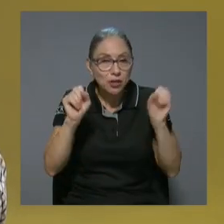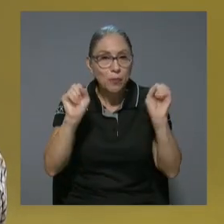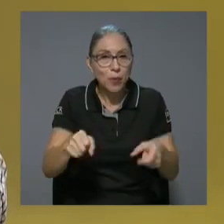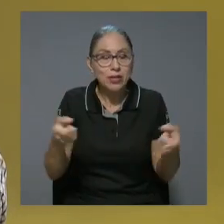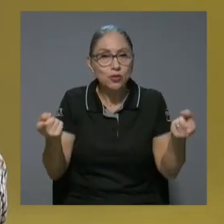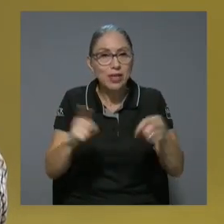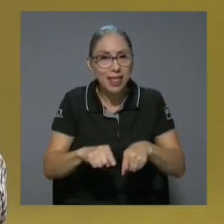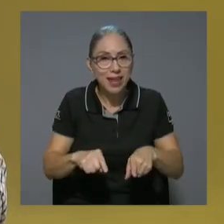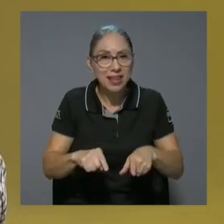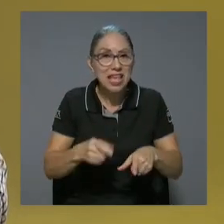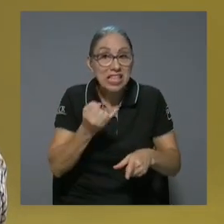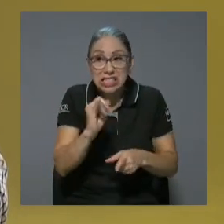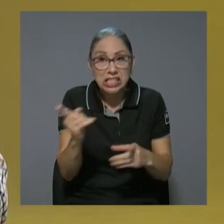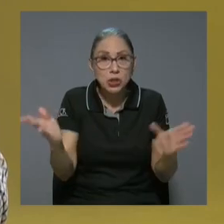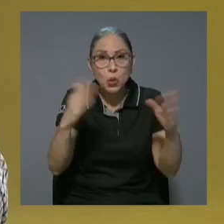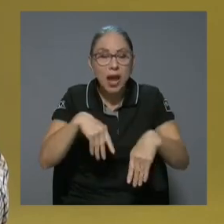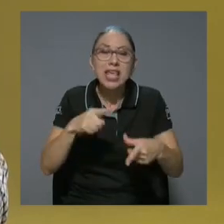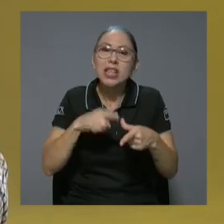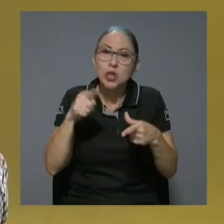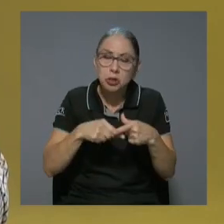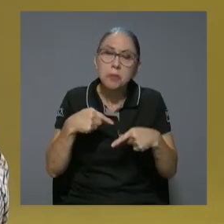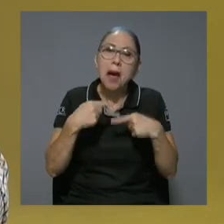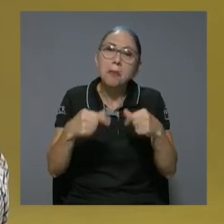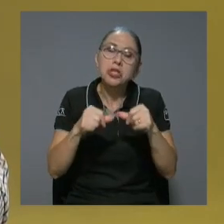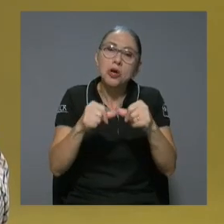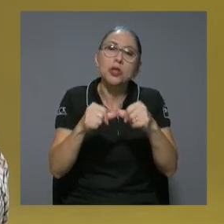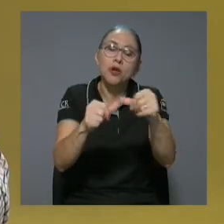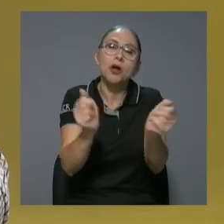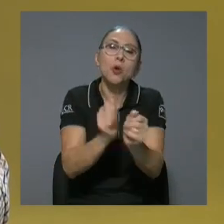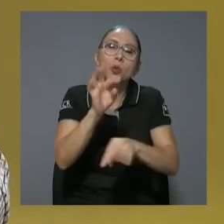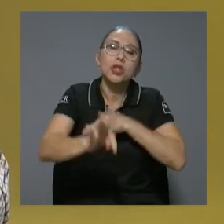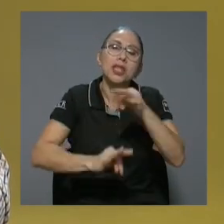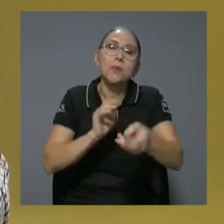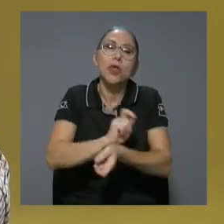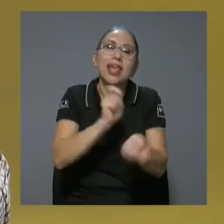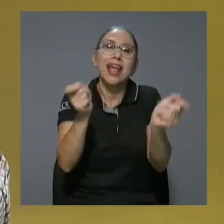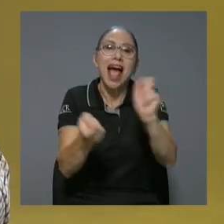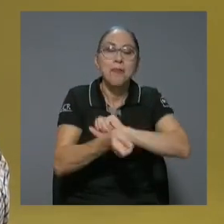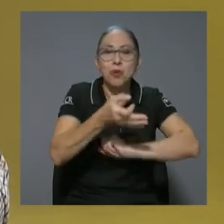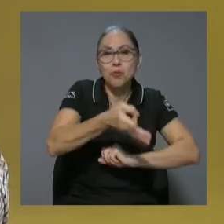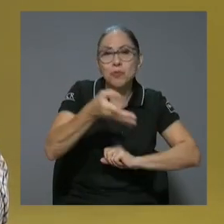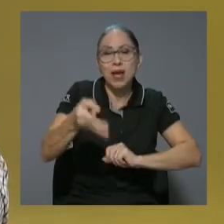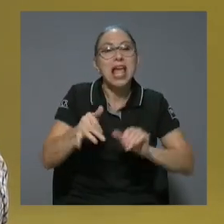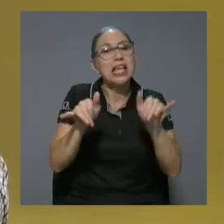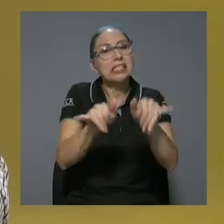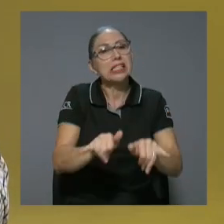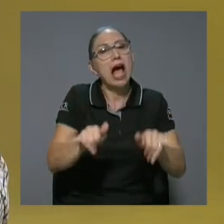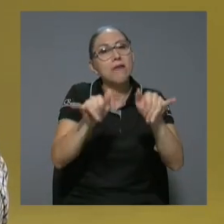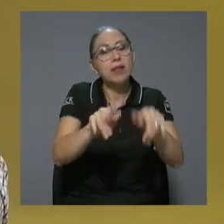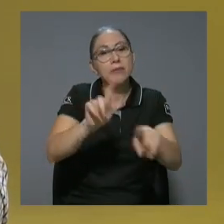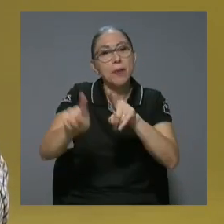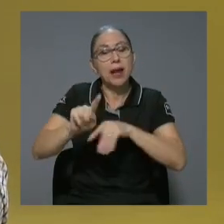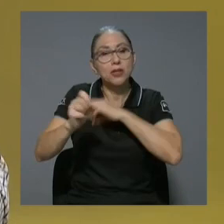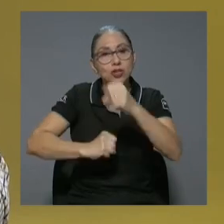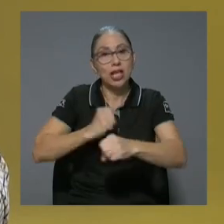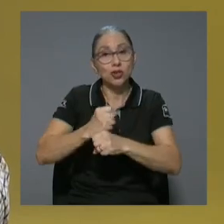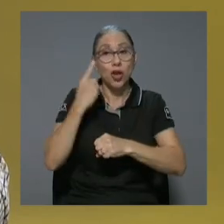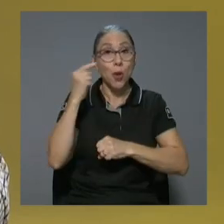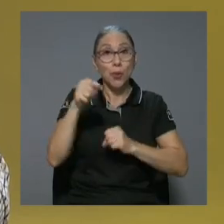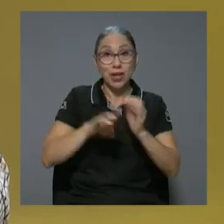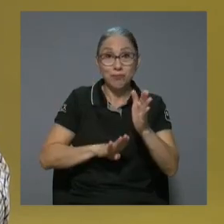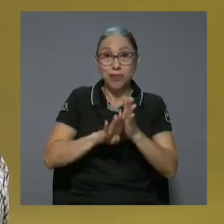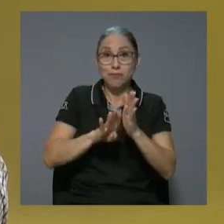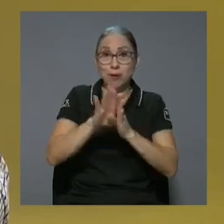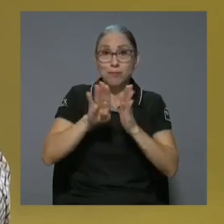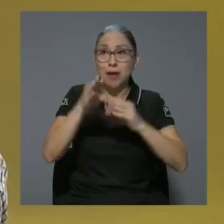suceder, vamos a seguir viendo un tipo de cambio muy estable durante varios años, ¿no? Básicamente porque ese crecimiento exportador va a generar una